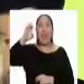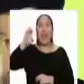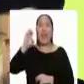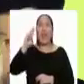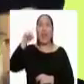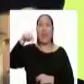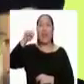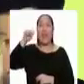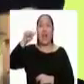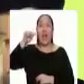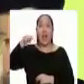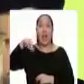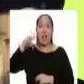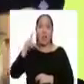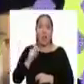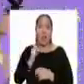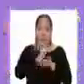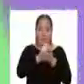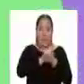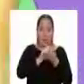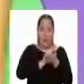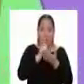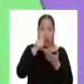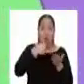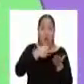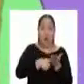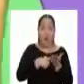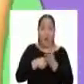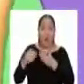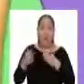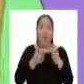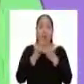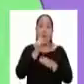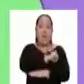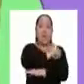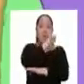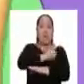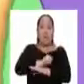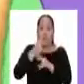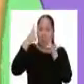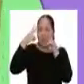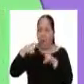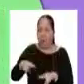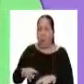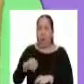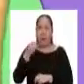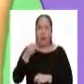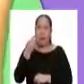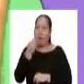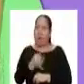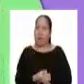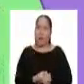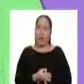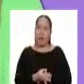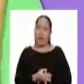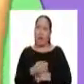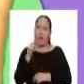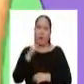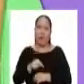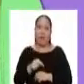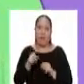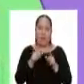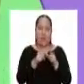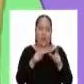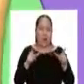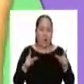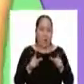Pizarro, escribió en una carta: el camino de la sierra es cosa de ver, porque en verdad, en tierras tan fragosa,